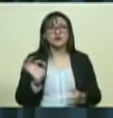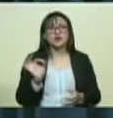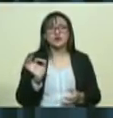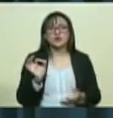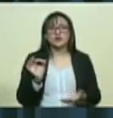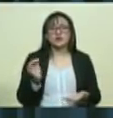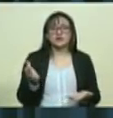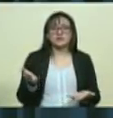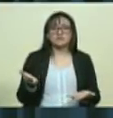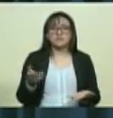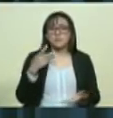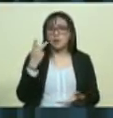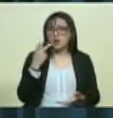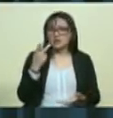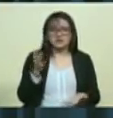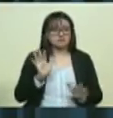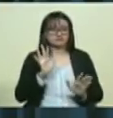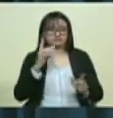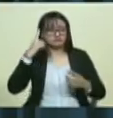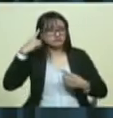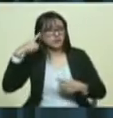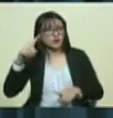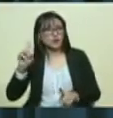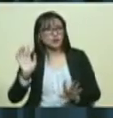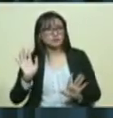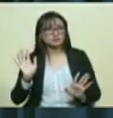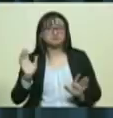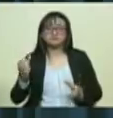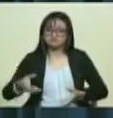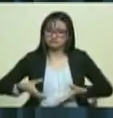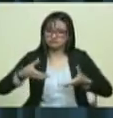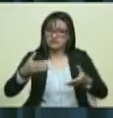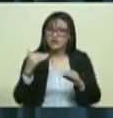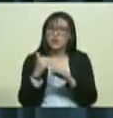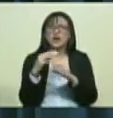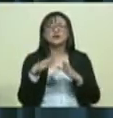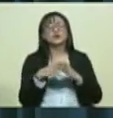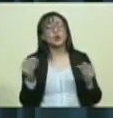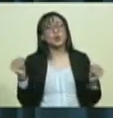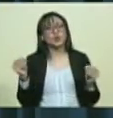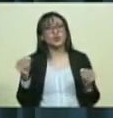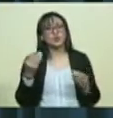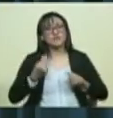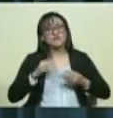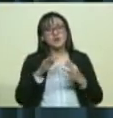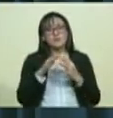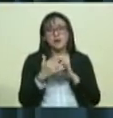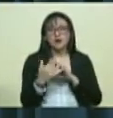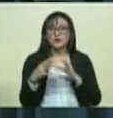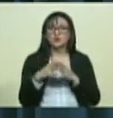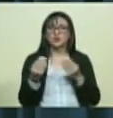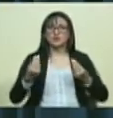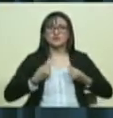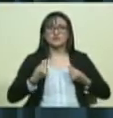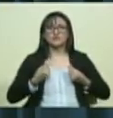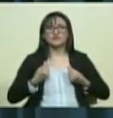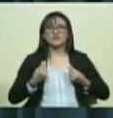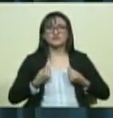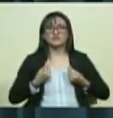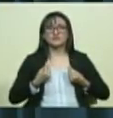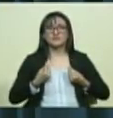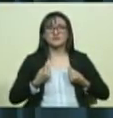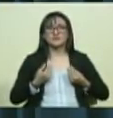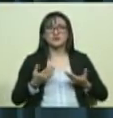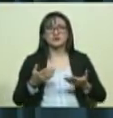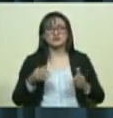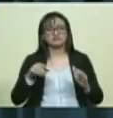consideración política o sin ningún tipo de consideración proselitistas lo reciben por igual todos los que viven en el barrio todos los que viven en la